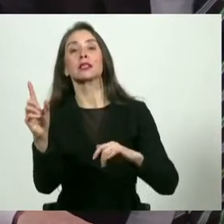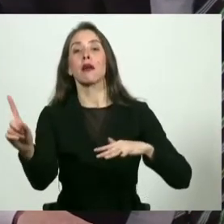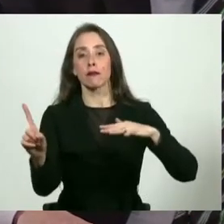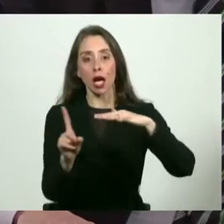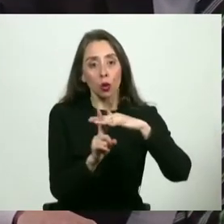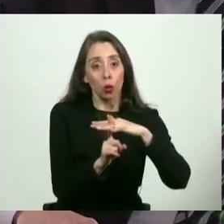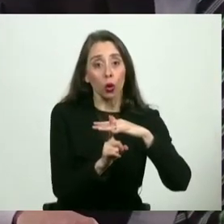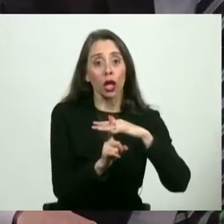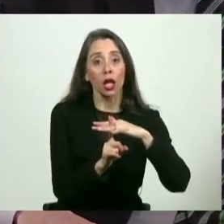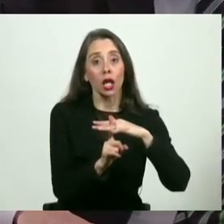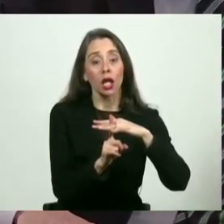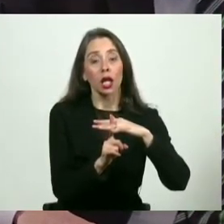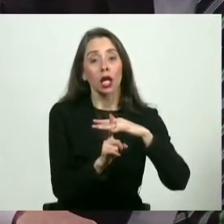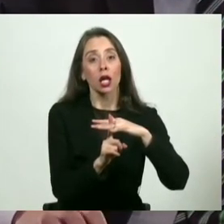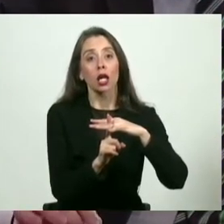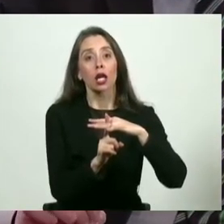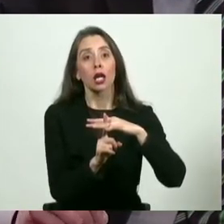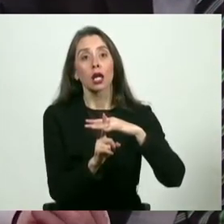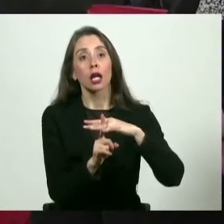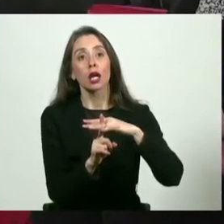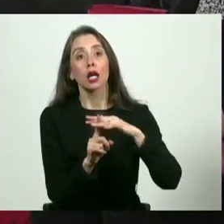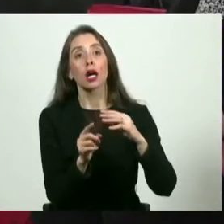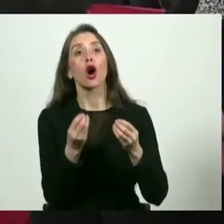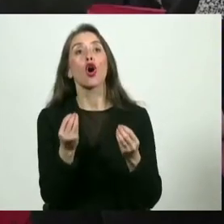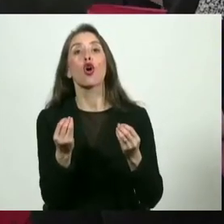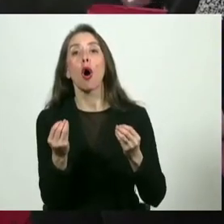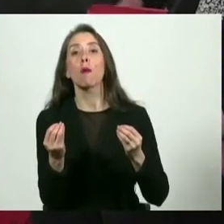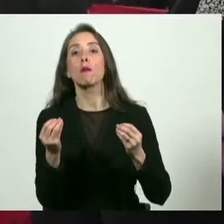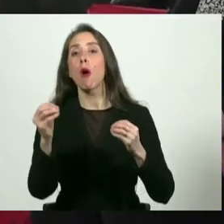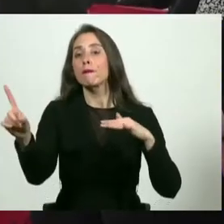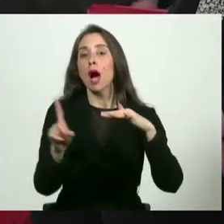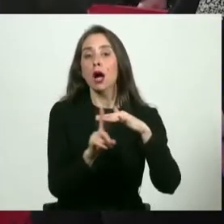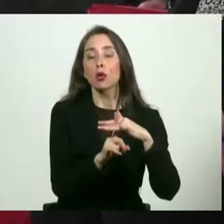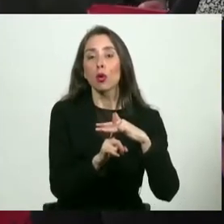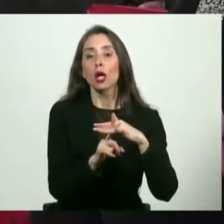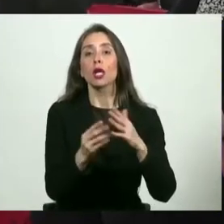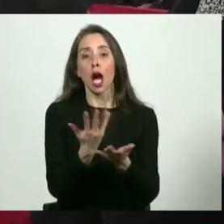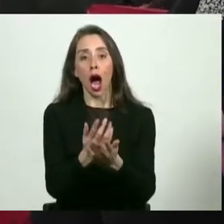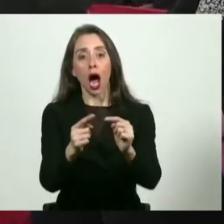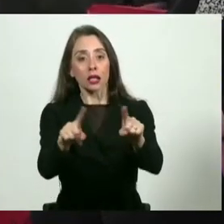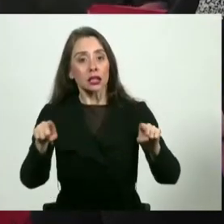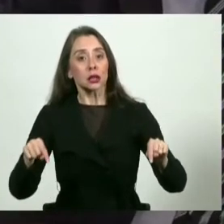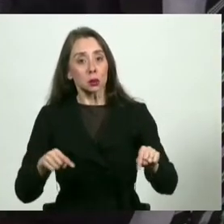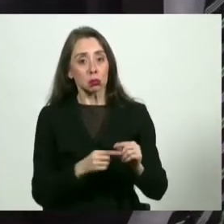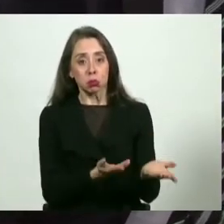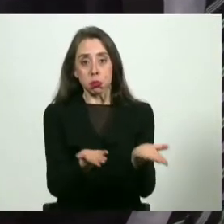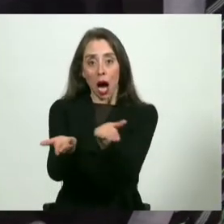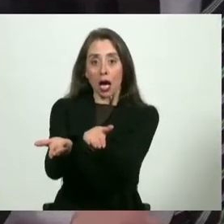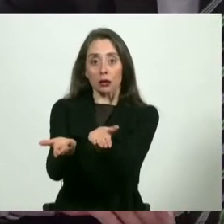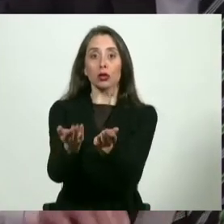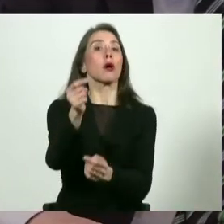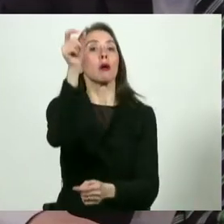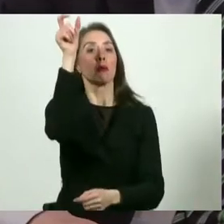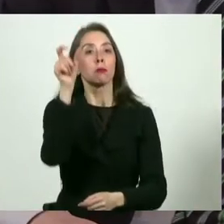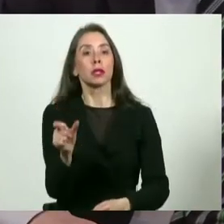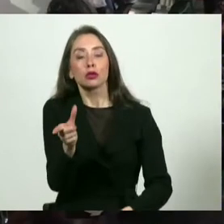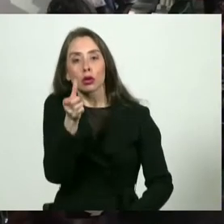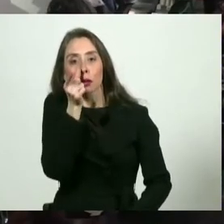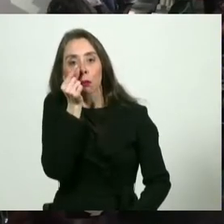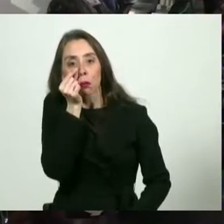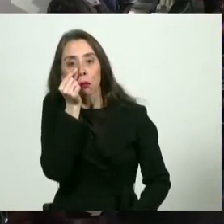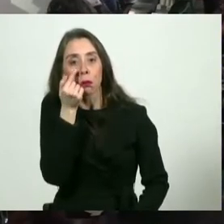regir, esperamos, durante muchos años, y es la oportunidad, es el momento de cuál es de este 18% y más